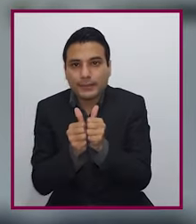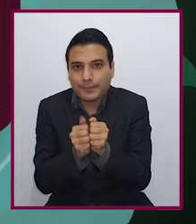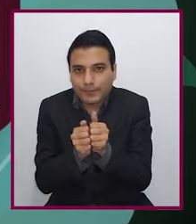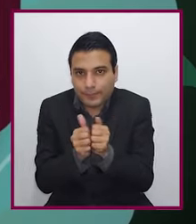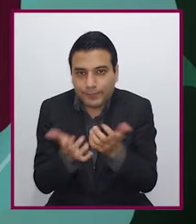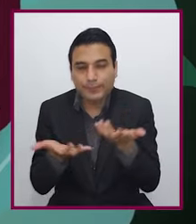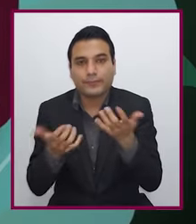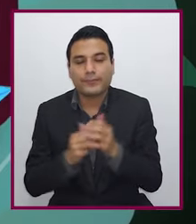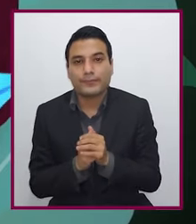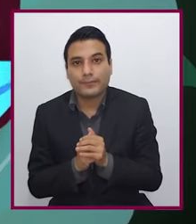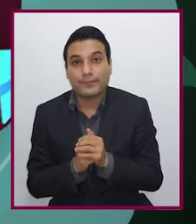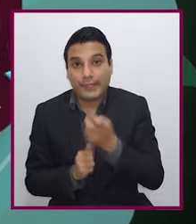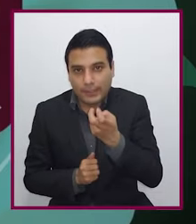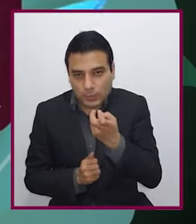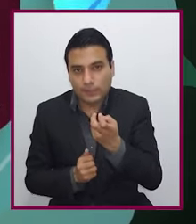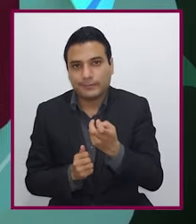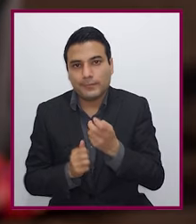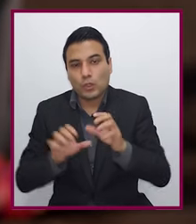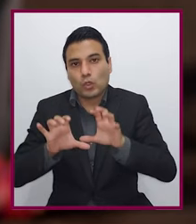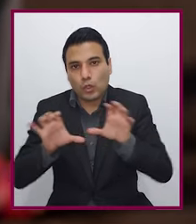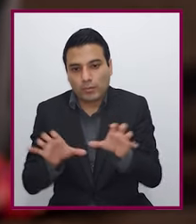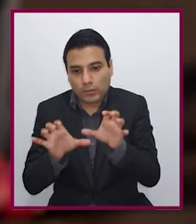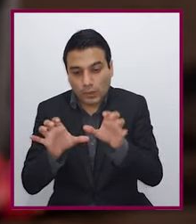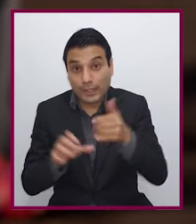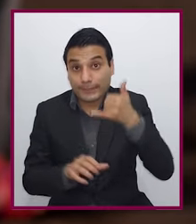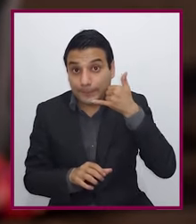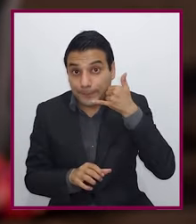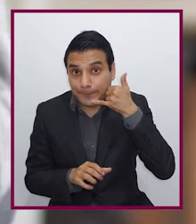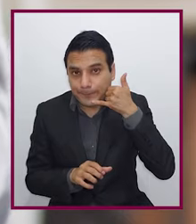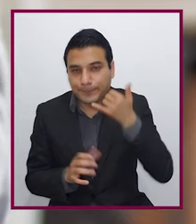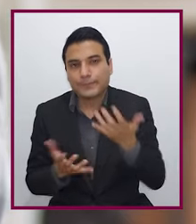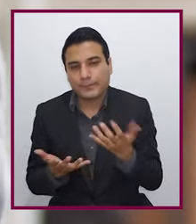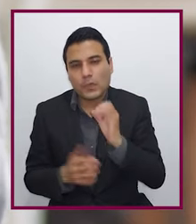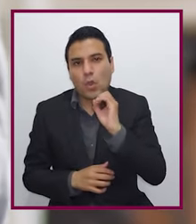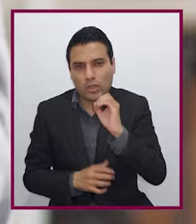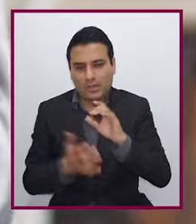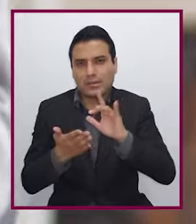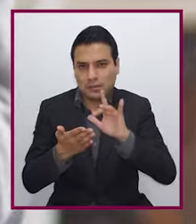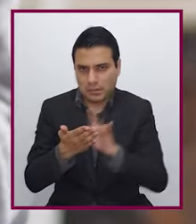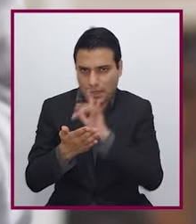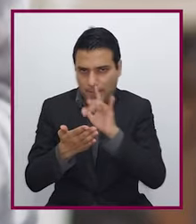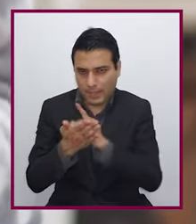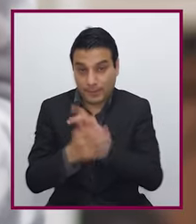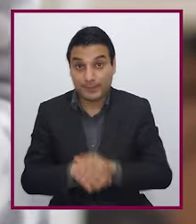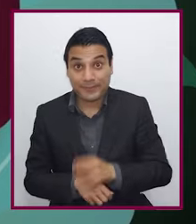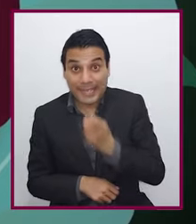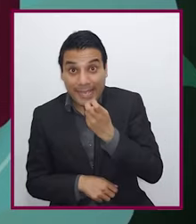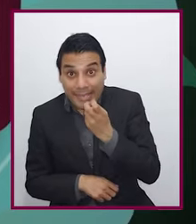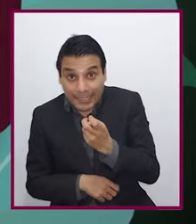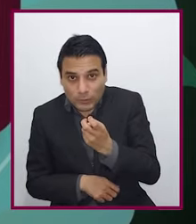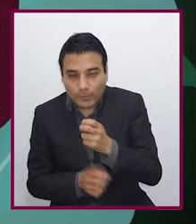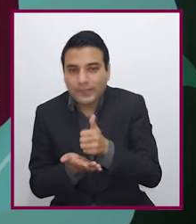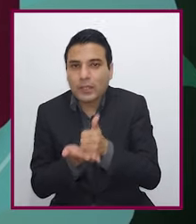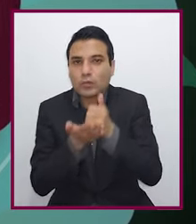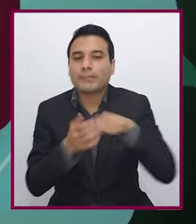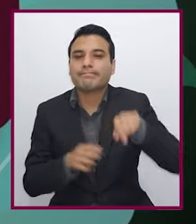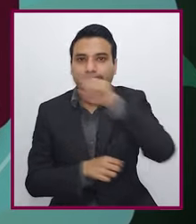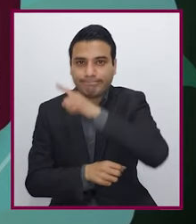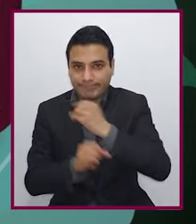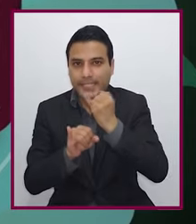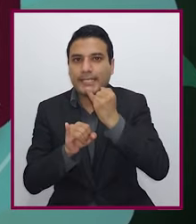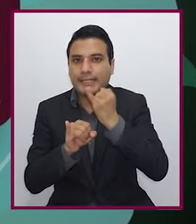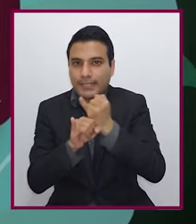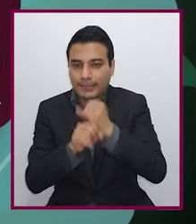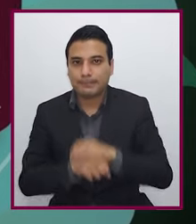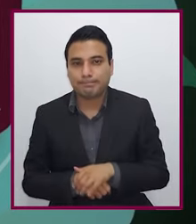SMS. Gracias a estos dispositivos, ya sea la computadora o el smartphone o en su defecto una tableta, son puertas que nos dan acceso